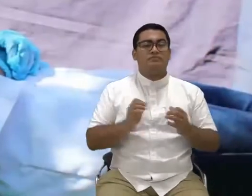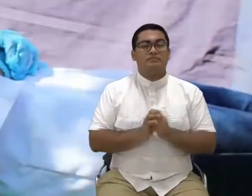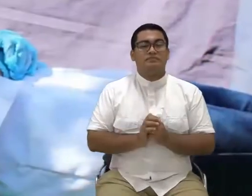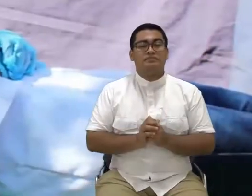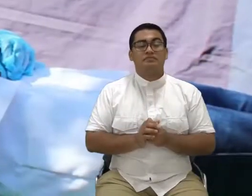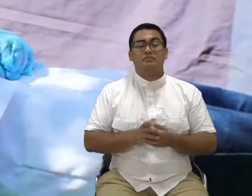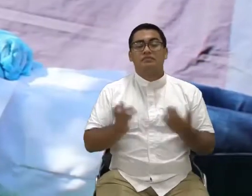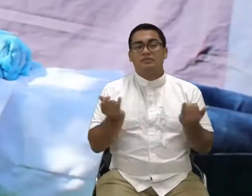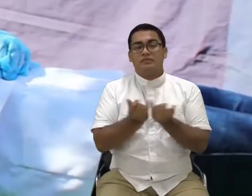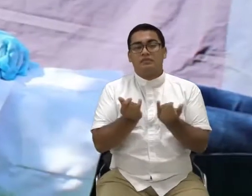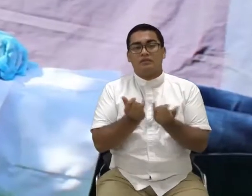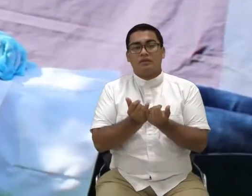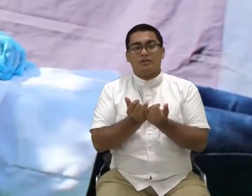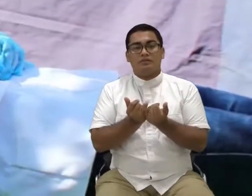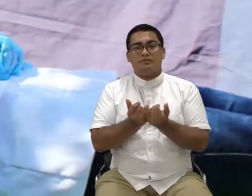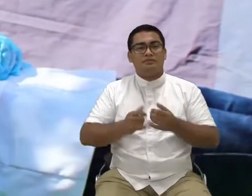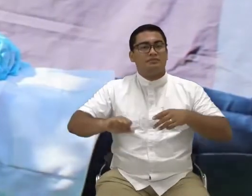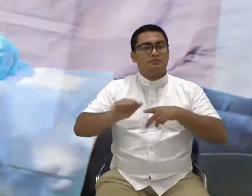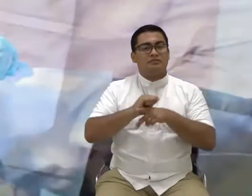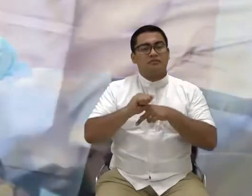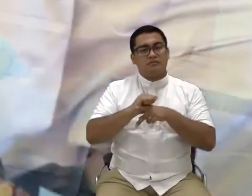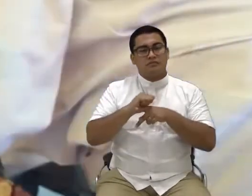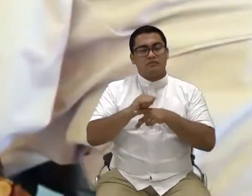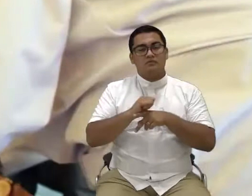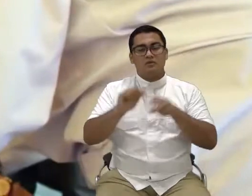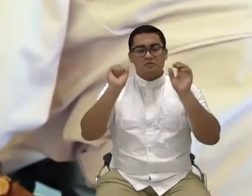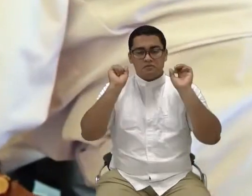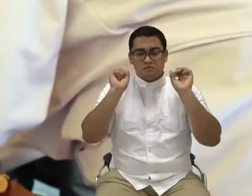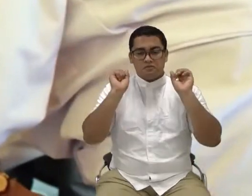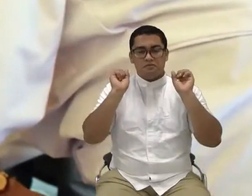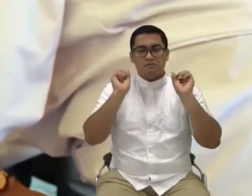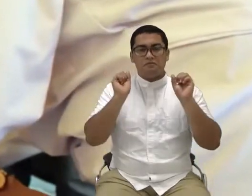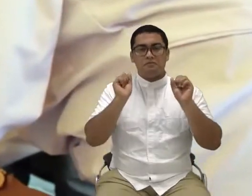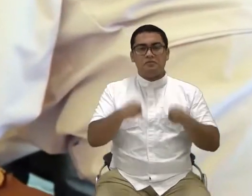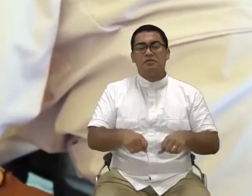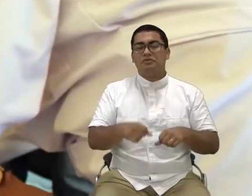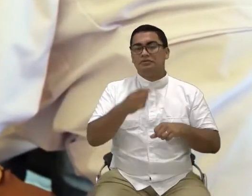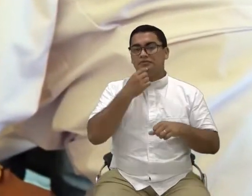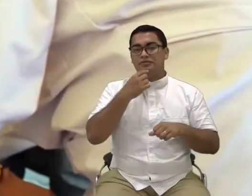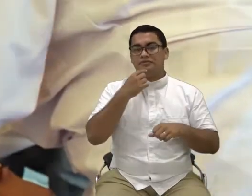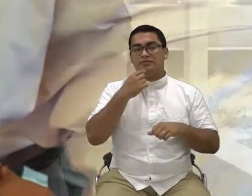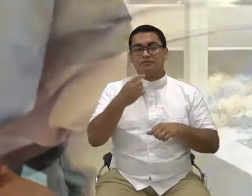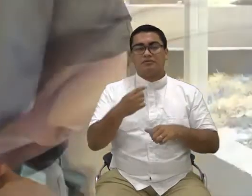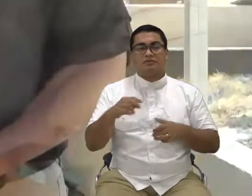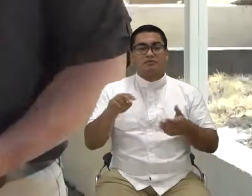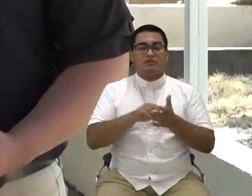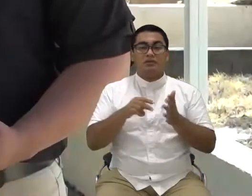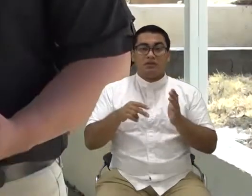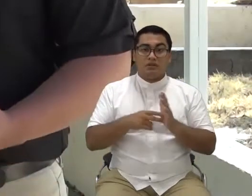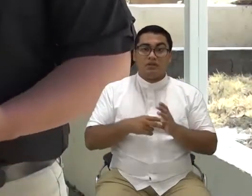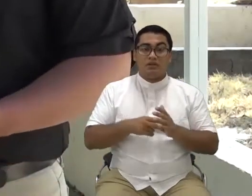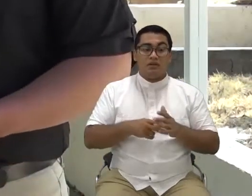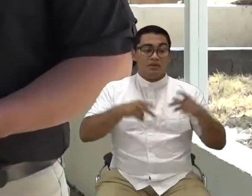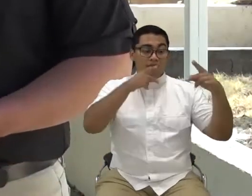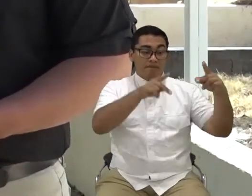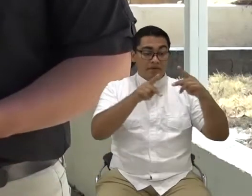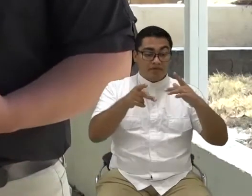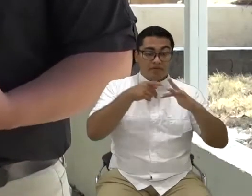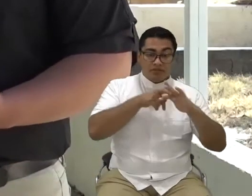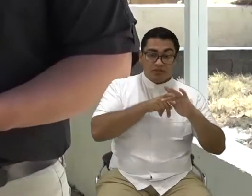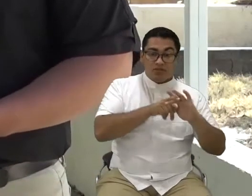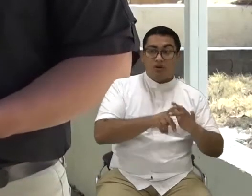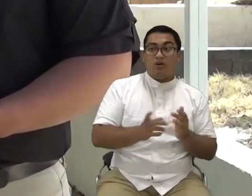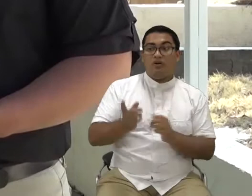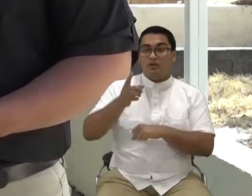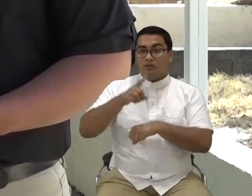eventualidad. Entonces, esto fue un acercamiento y una práctica que pudimos corroborar al integrar, por ejemplo, personas de trabajo